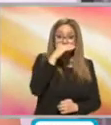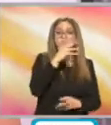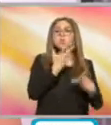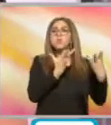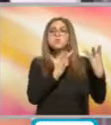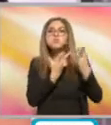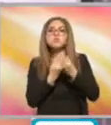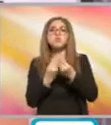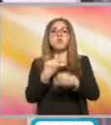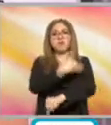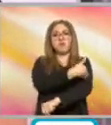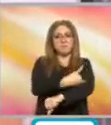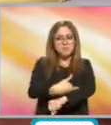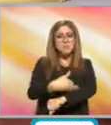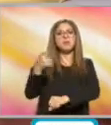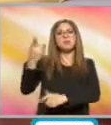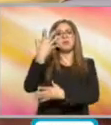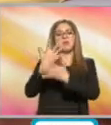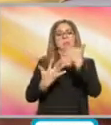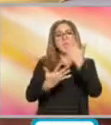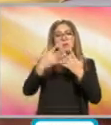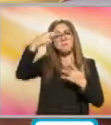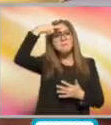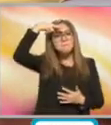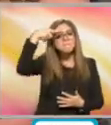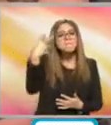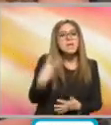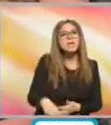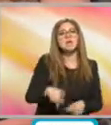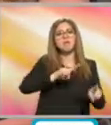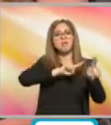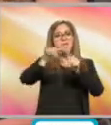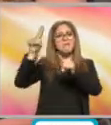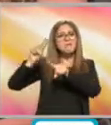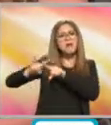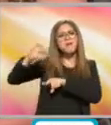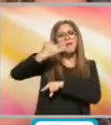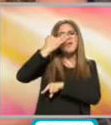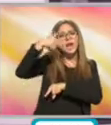familia. Todo es mexicano. Sí. Cuánta variedad de flores tenemos aquí